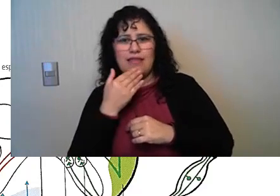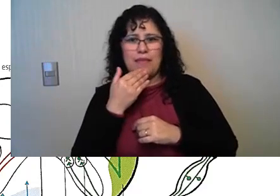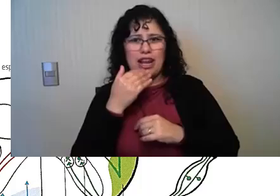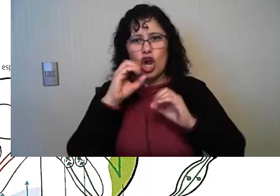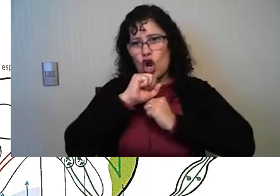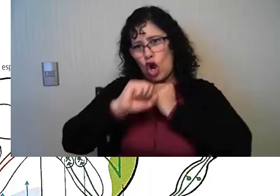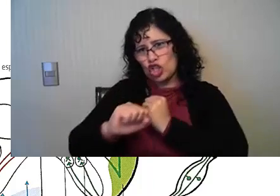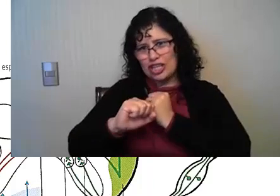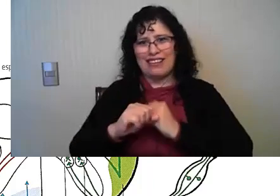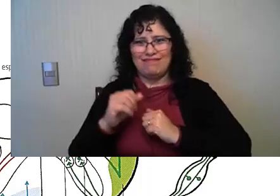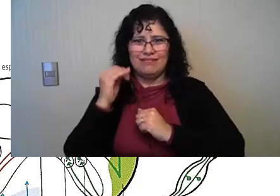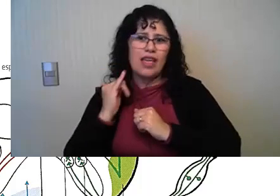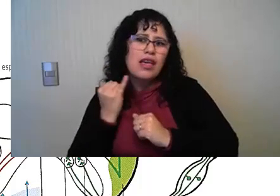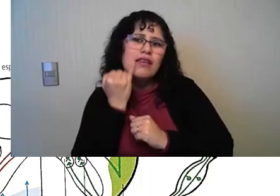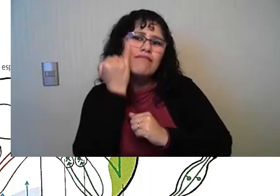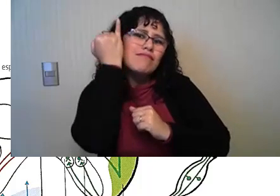auditiva.